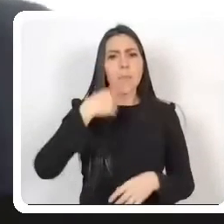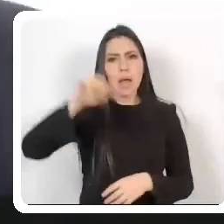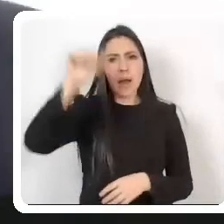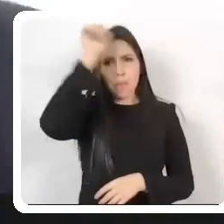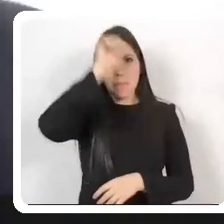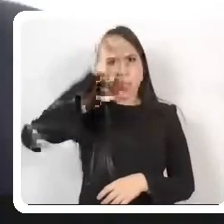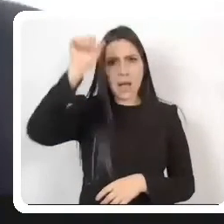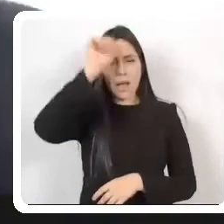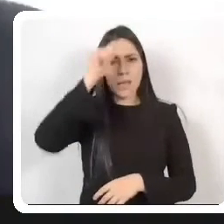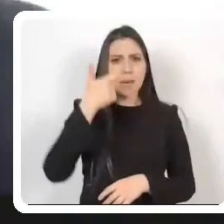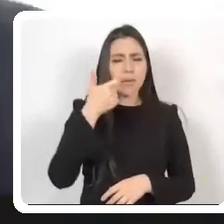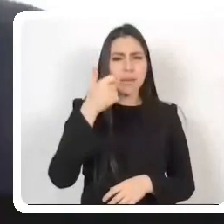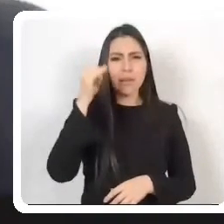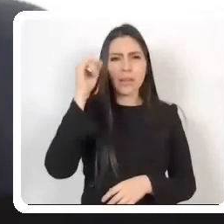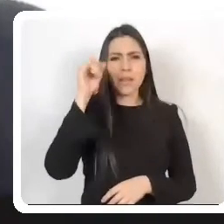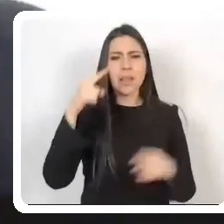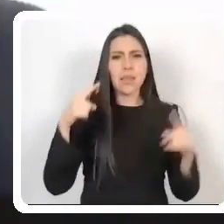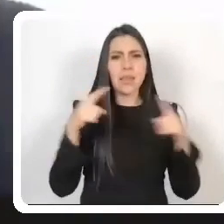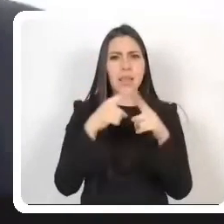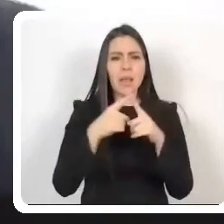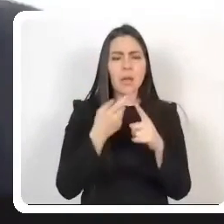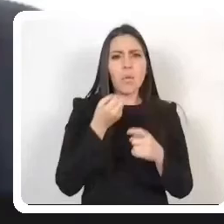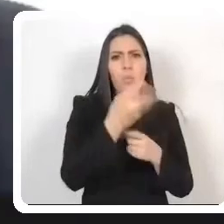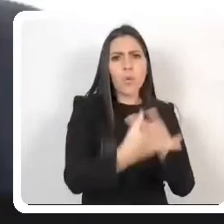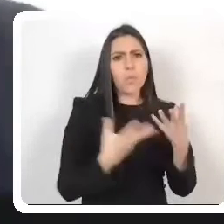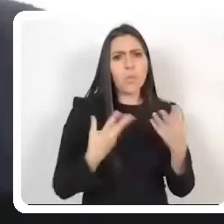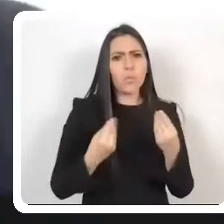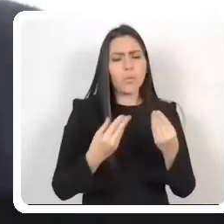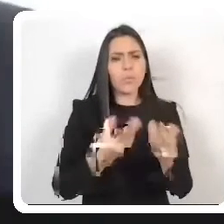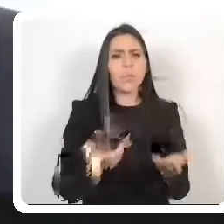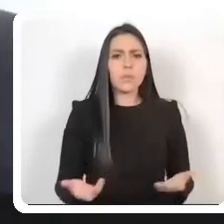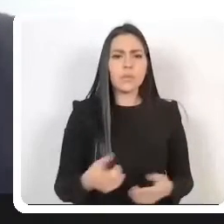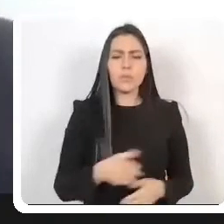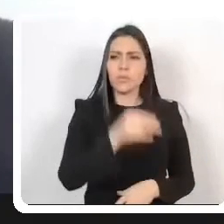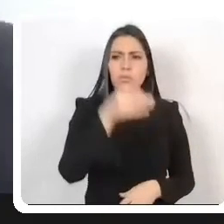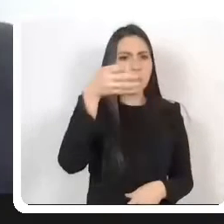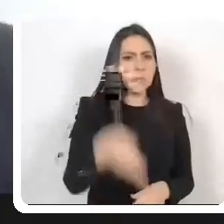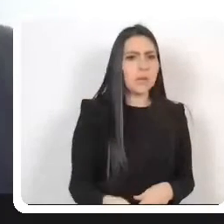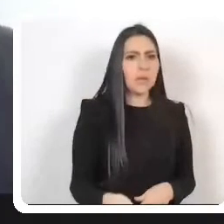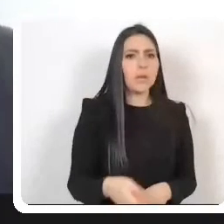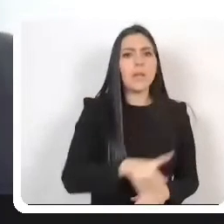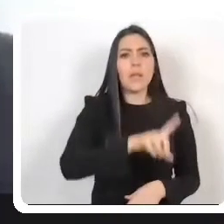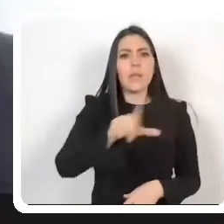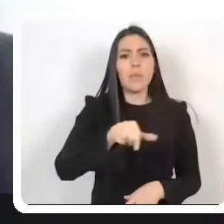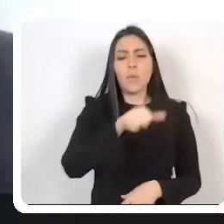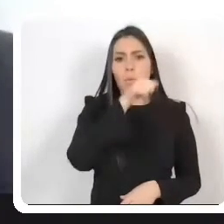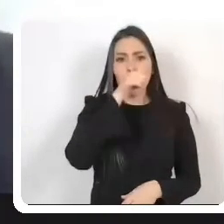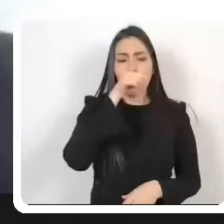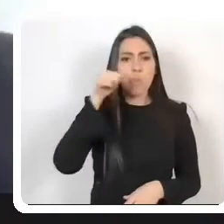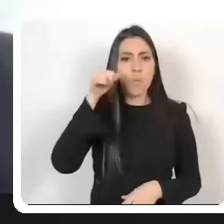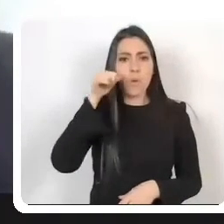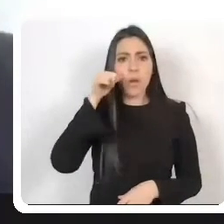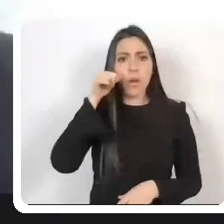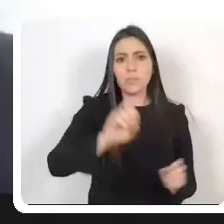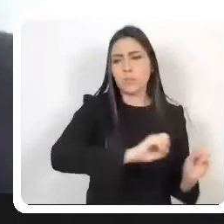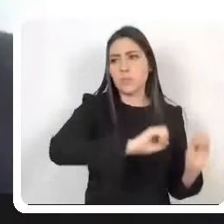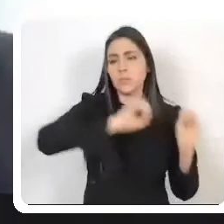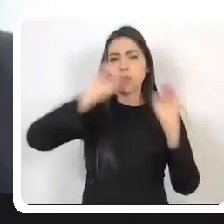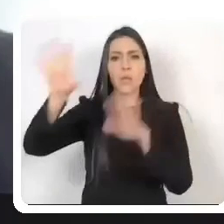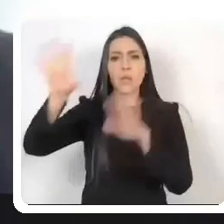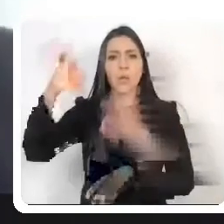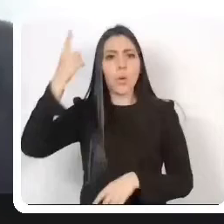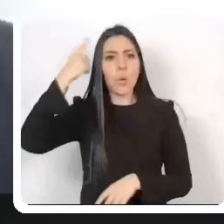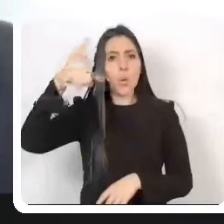clero. Asimismo, Benito Juárez fue desterrado a La Habana, Cuba,